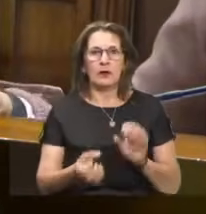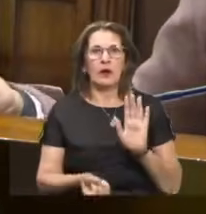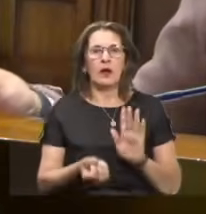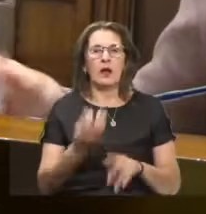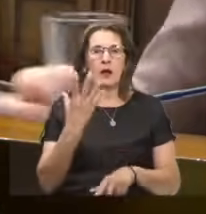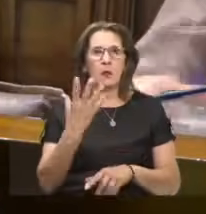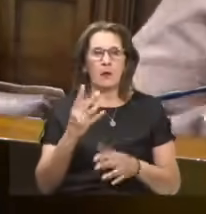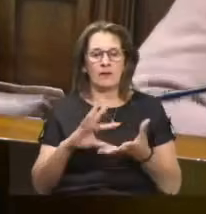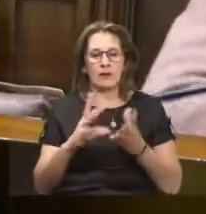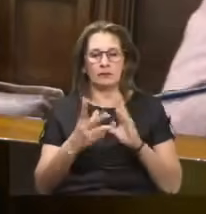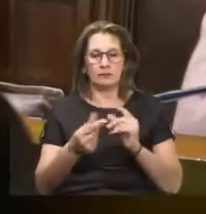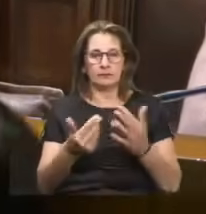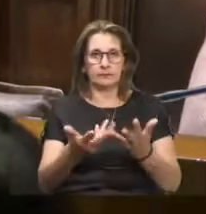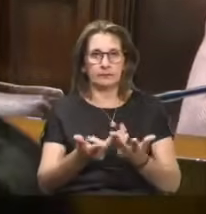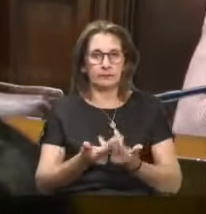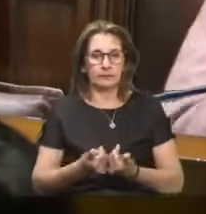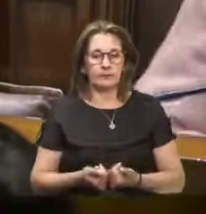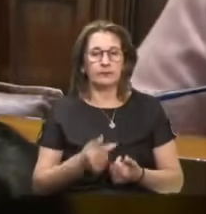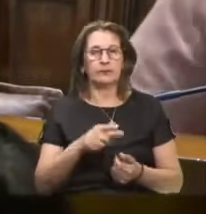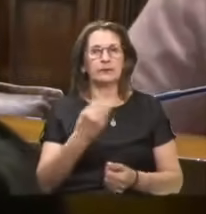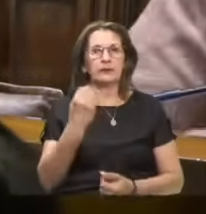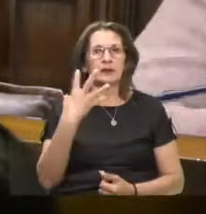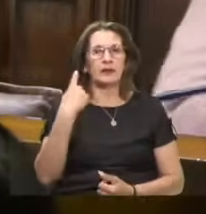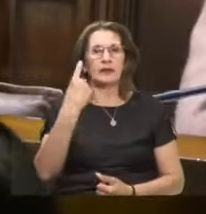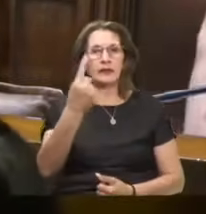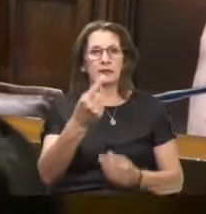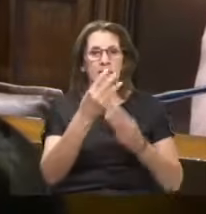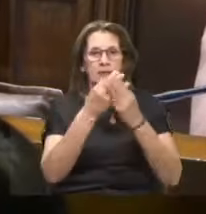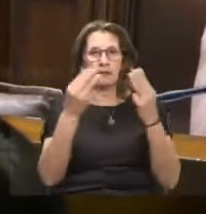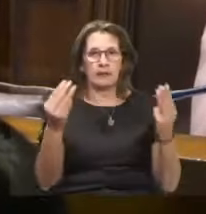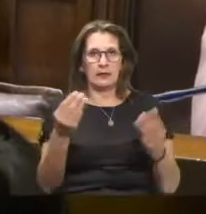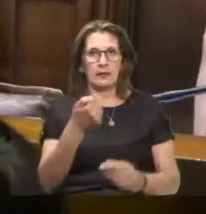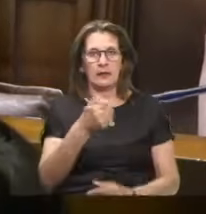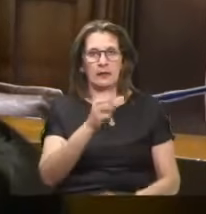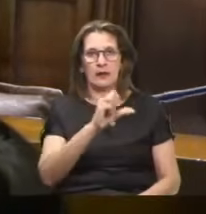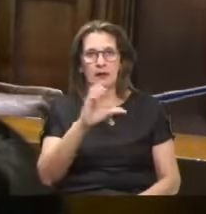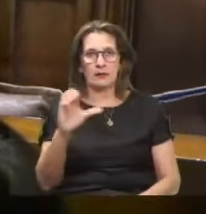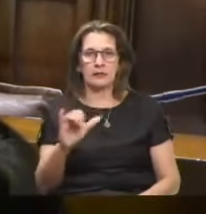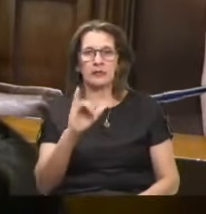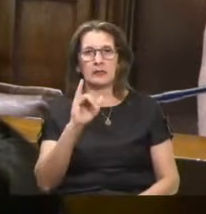estructura organizativa de la Gerencia General de ACE y